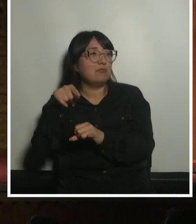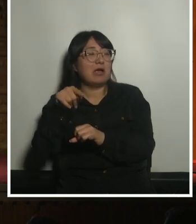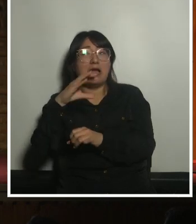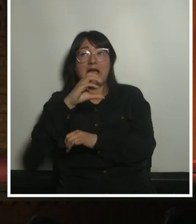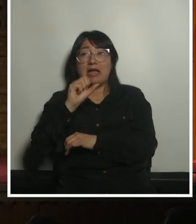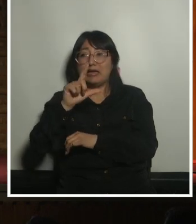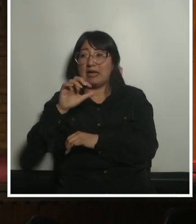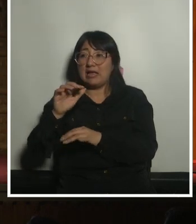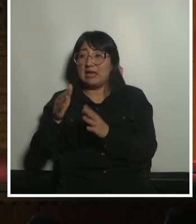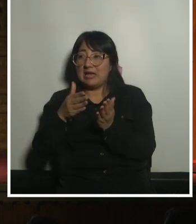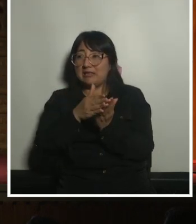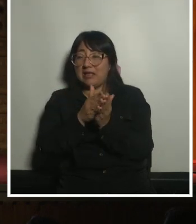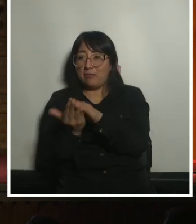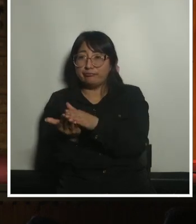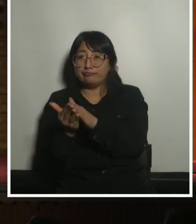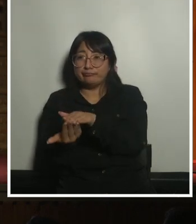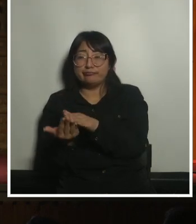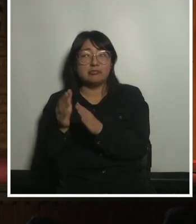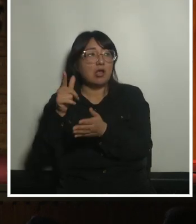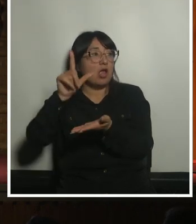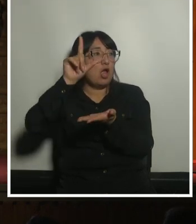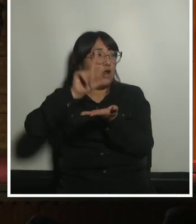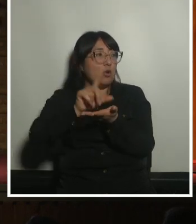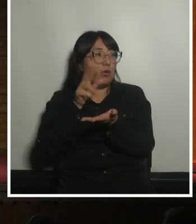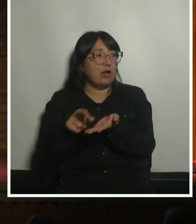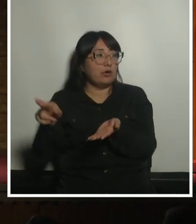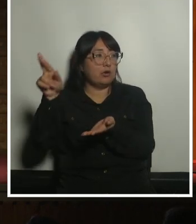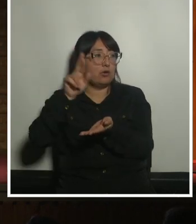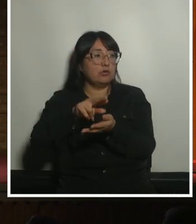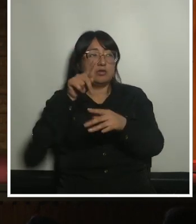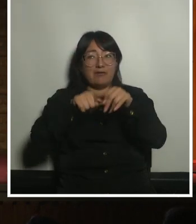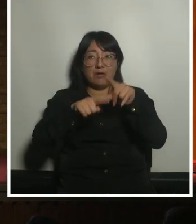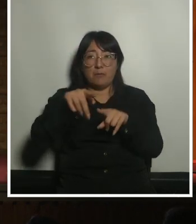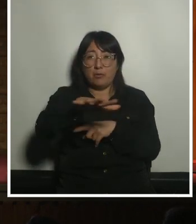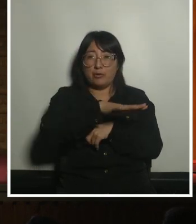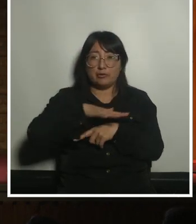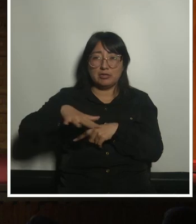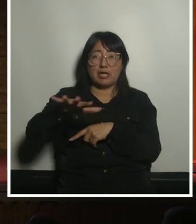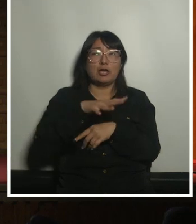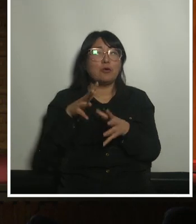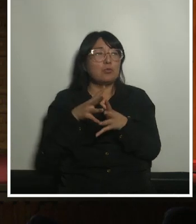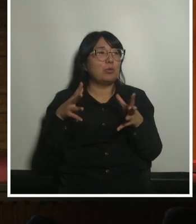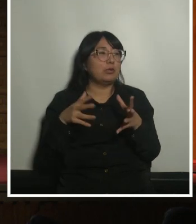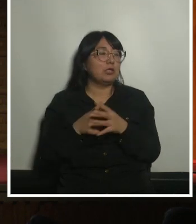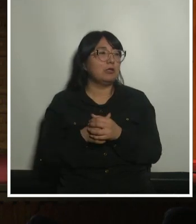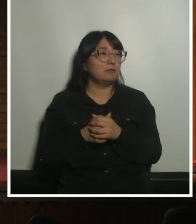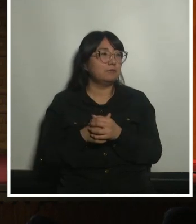muy importante también. Esa zona, nuevamente, por tener terrenos bastante